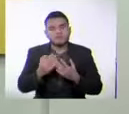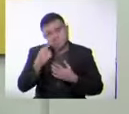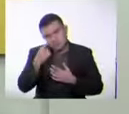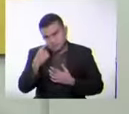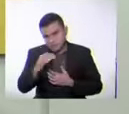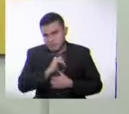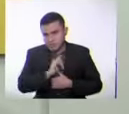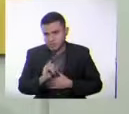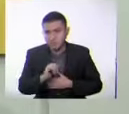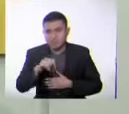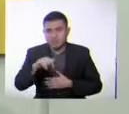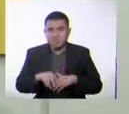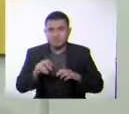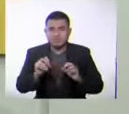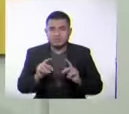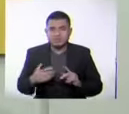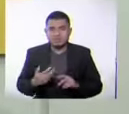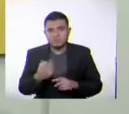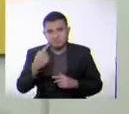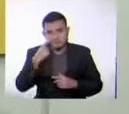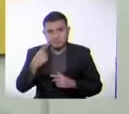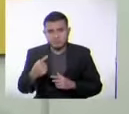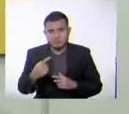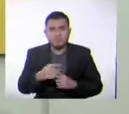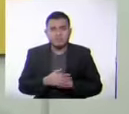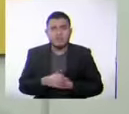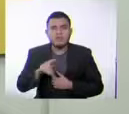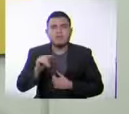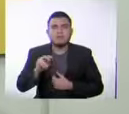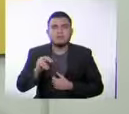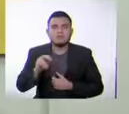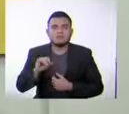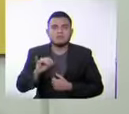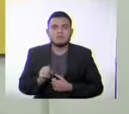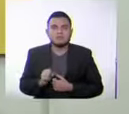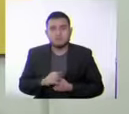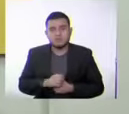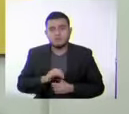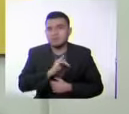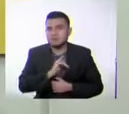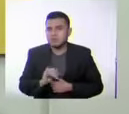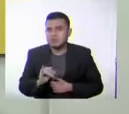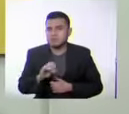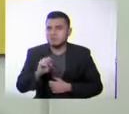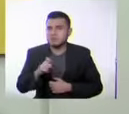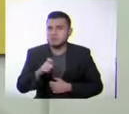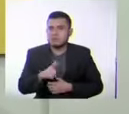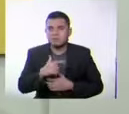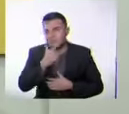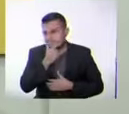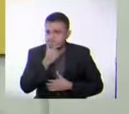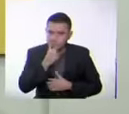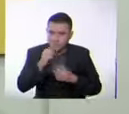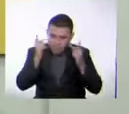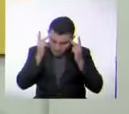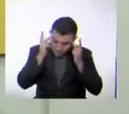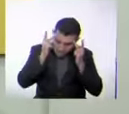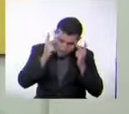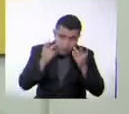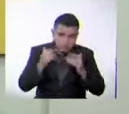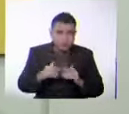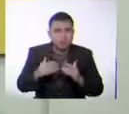esta ocasión vamos a centrar la atención sobre la identidad sexual, que para muchos todavía puede ser un tabú, pero debemos hablarlo abiertamente